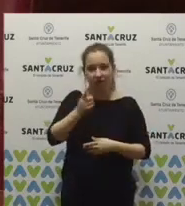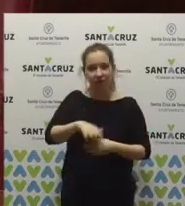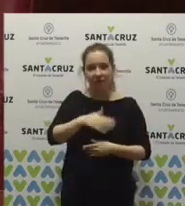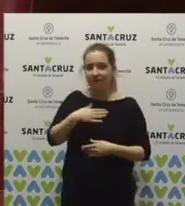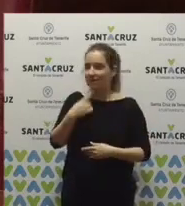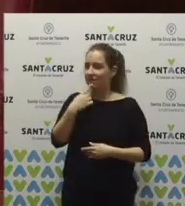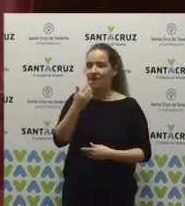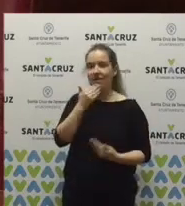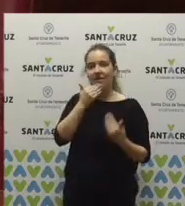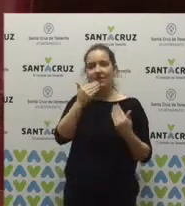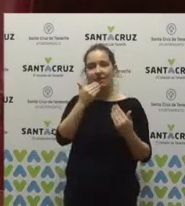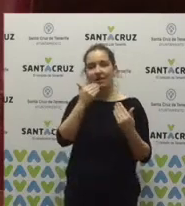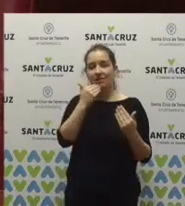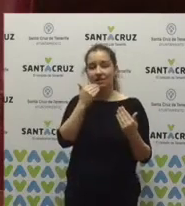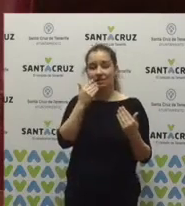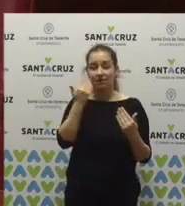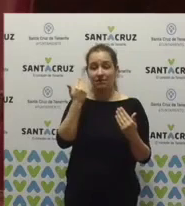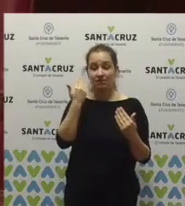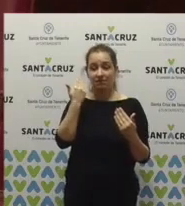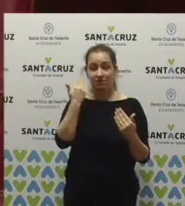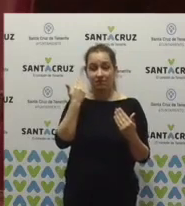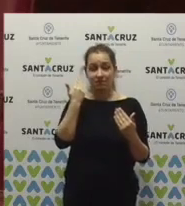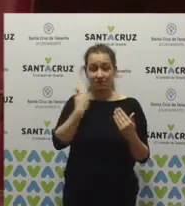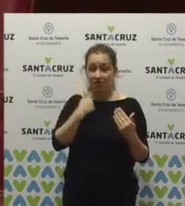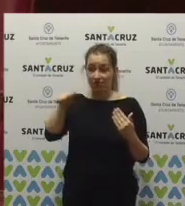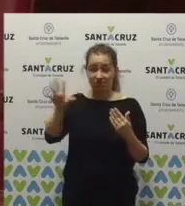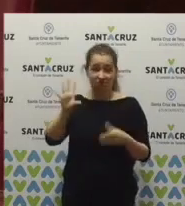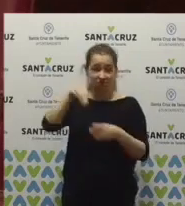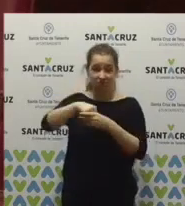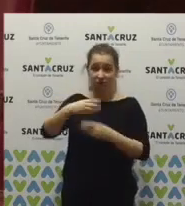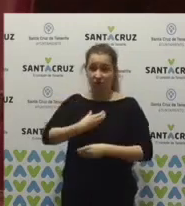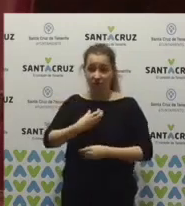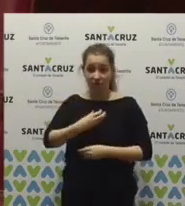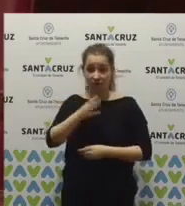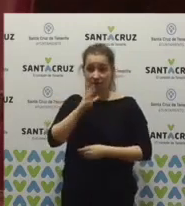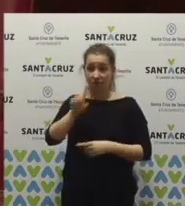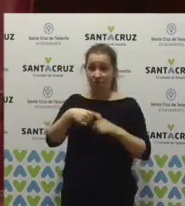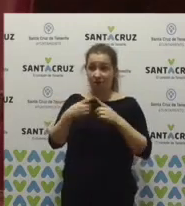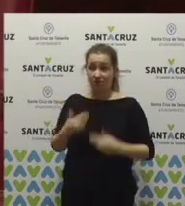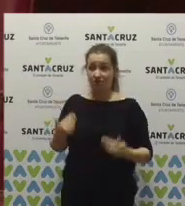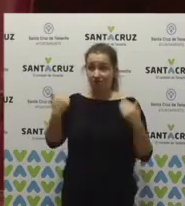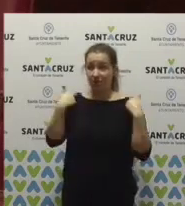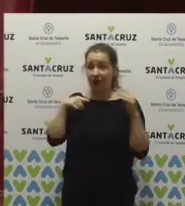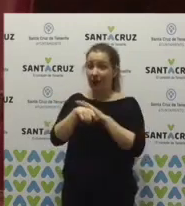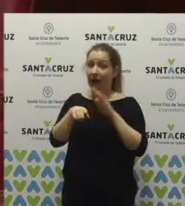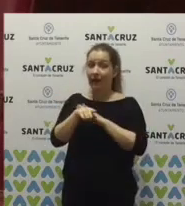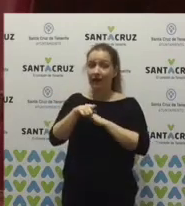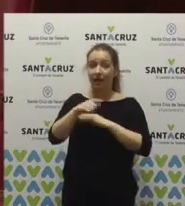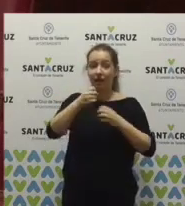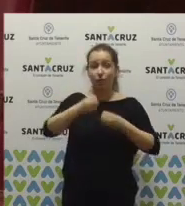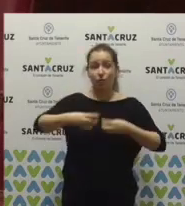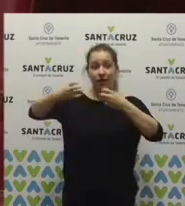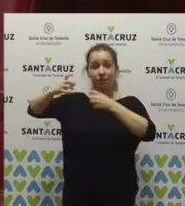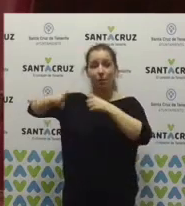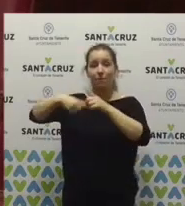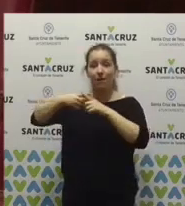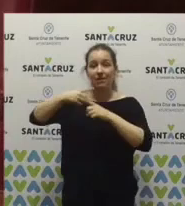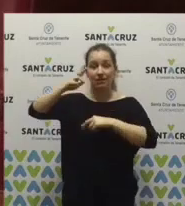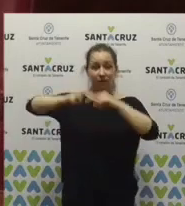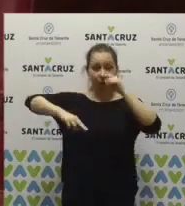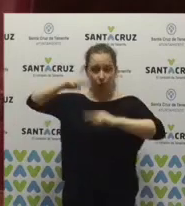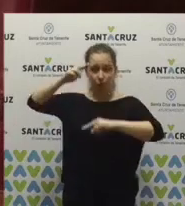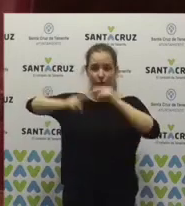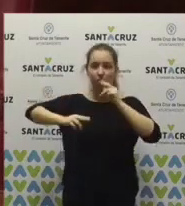que ha realizado al frente de dos áreas importantes y bien fundamentales en el ayuntamiento como la gerencia municipal de urbanismo de infraestructuras desearle los mejores sus proyectos